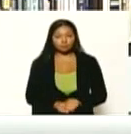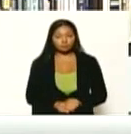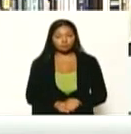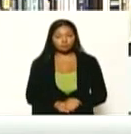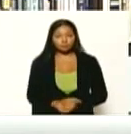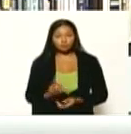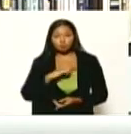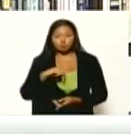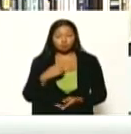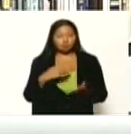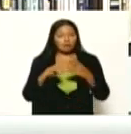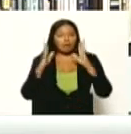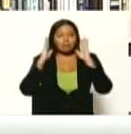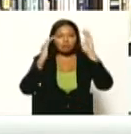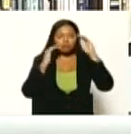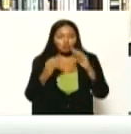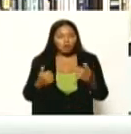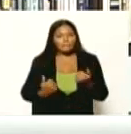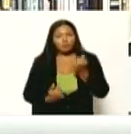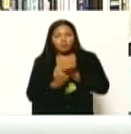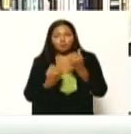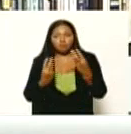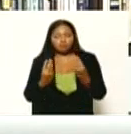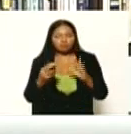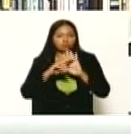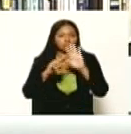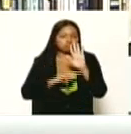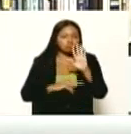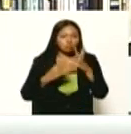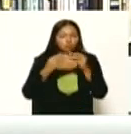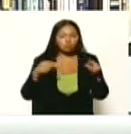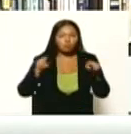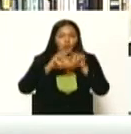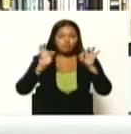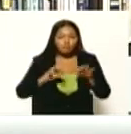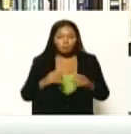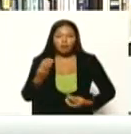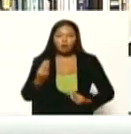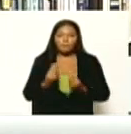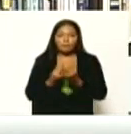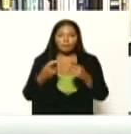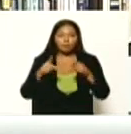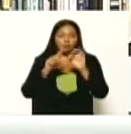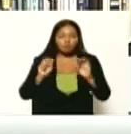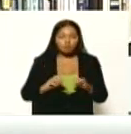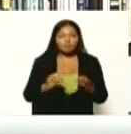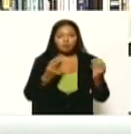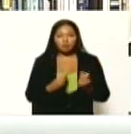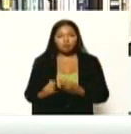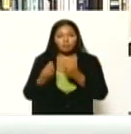Estamos muy atentos y apoyando todo con medidas y acompañamiento